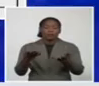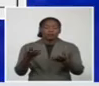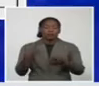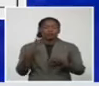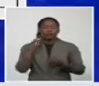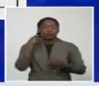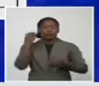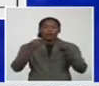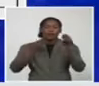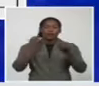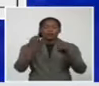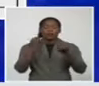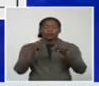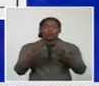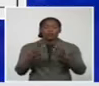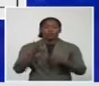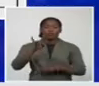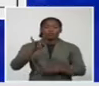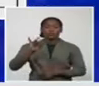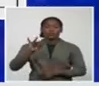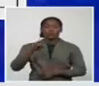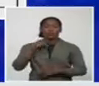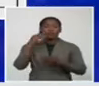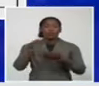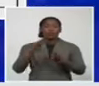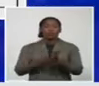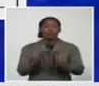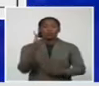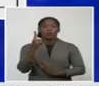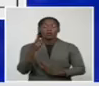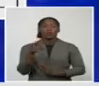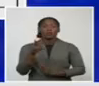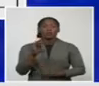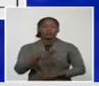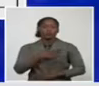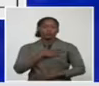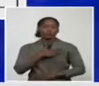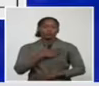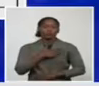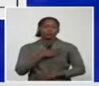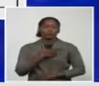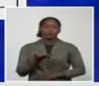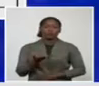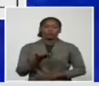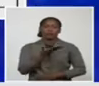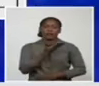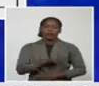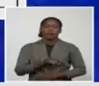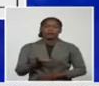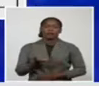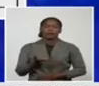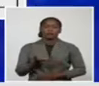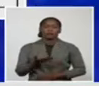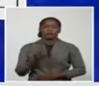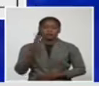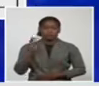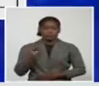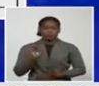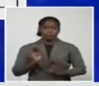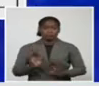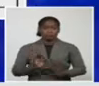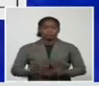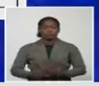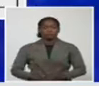97 fallecidos tiene una connotación de mucha relevancia. Esta es,